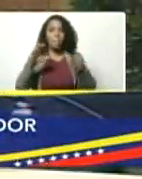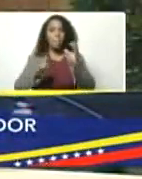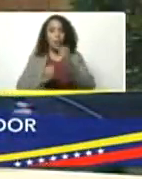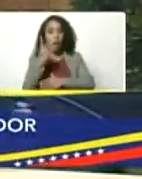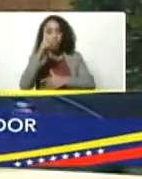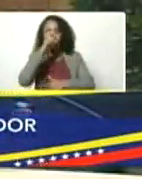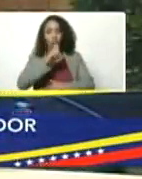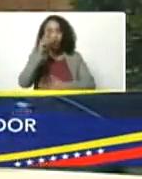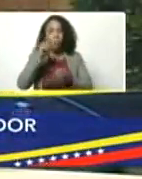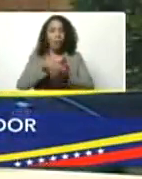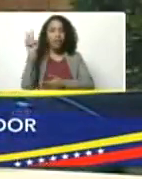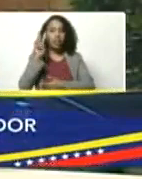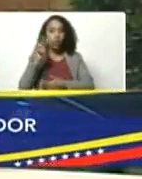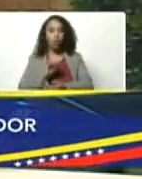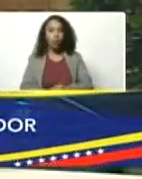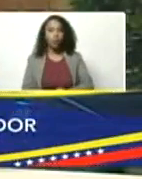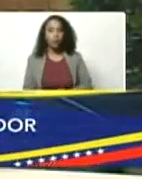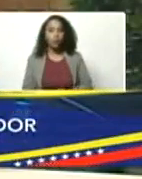año 2022,